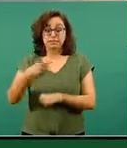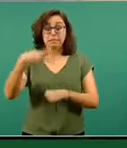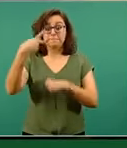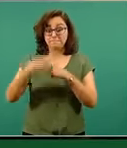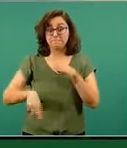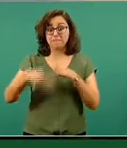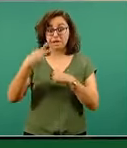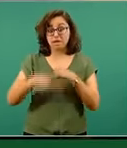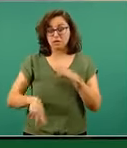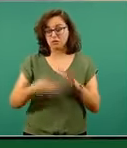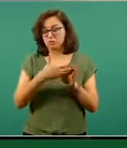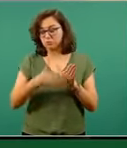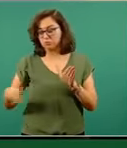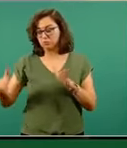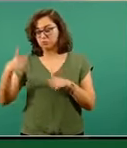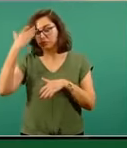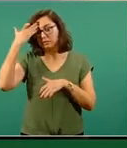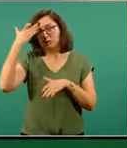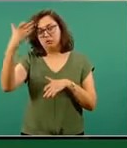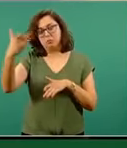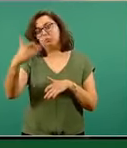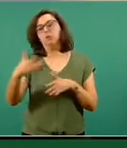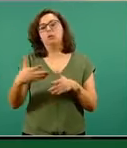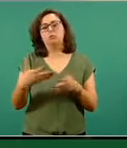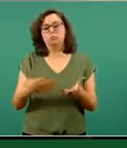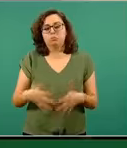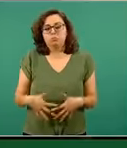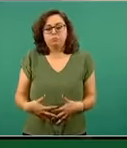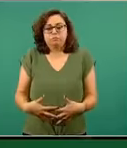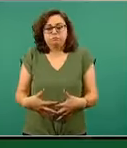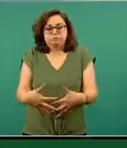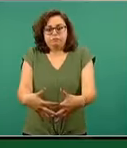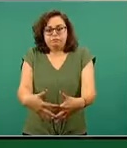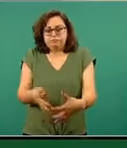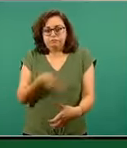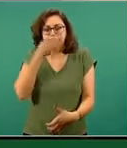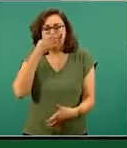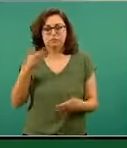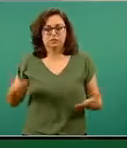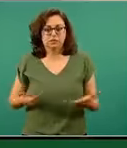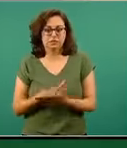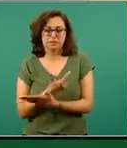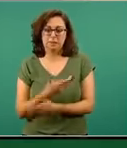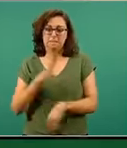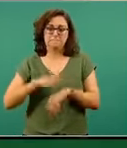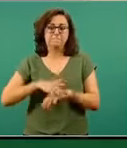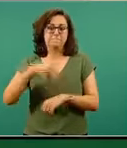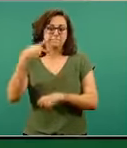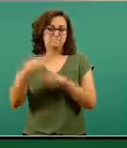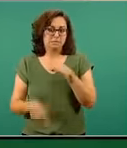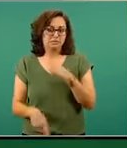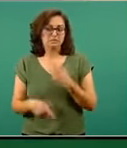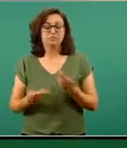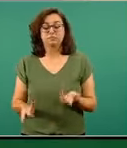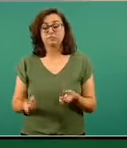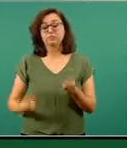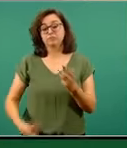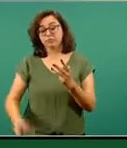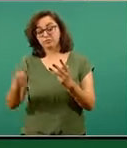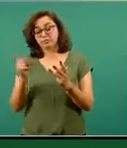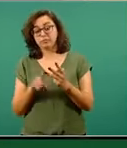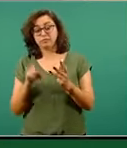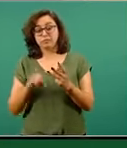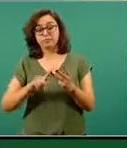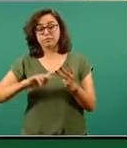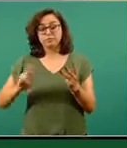tiempo de gestación? Y la otra es que con respecto, bueno, nos queda la duda con respecto a que, por ejemplo, se ha tomado en cuenta